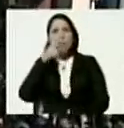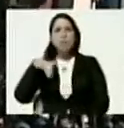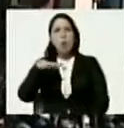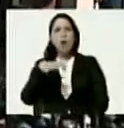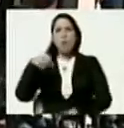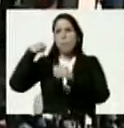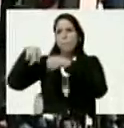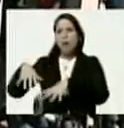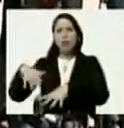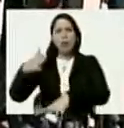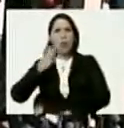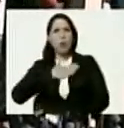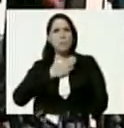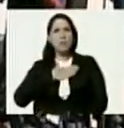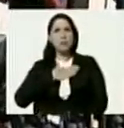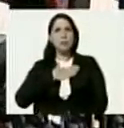abandonado?